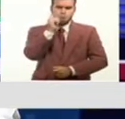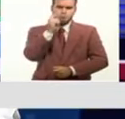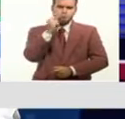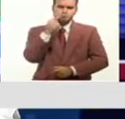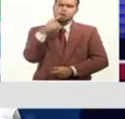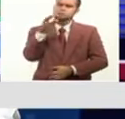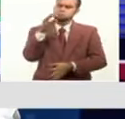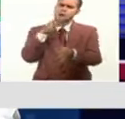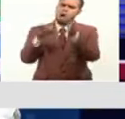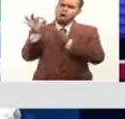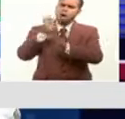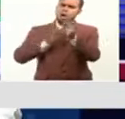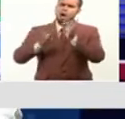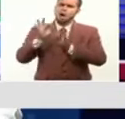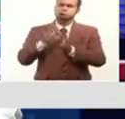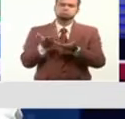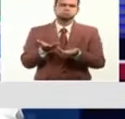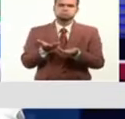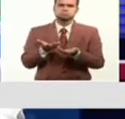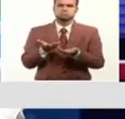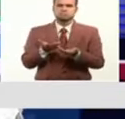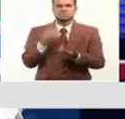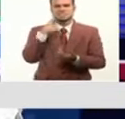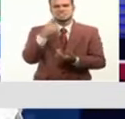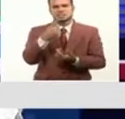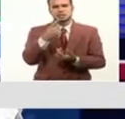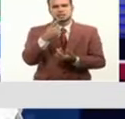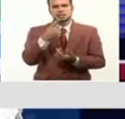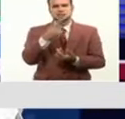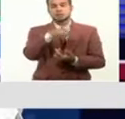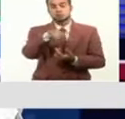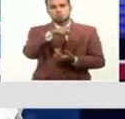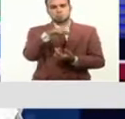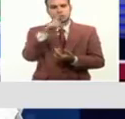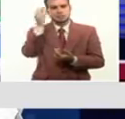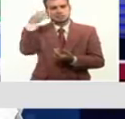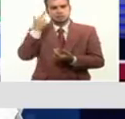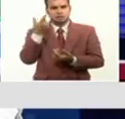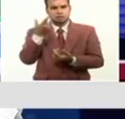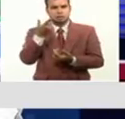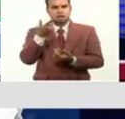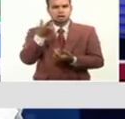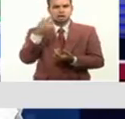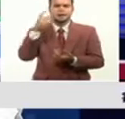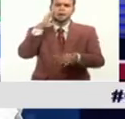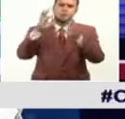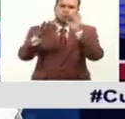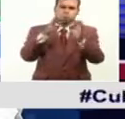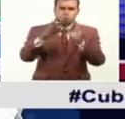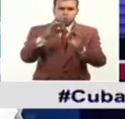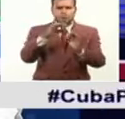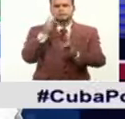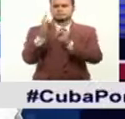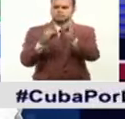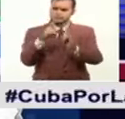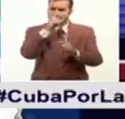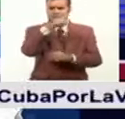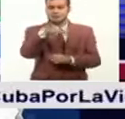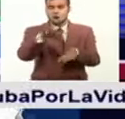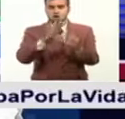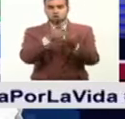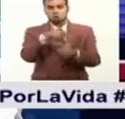Durán, no agredas tanto a la familia desde el punto de vista de la protección de estos grupos de riesgo,